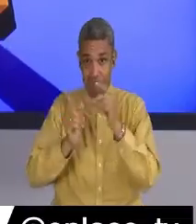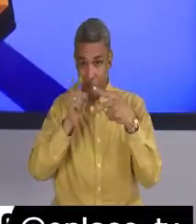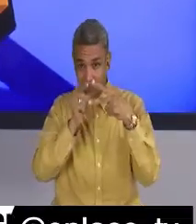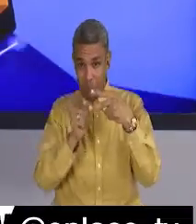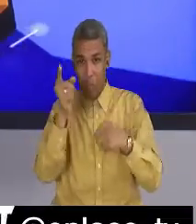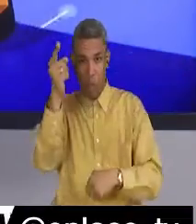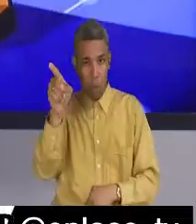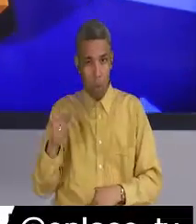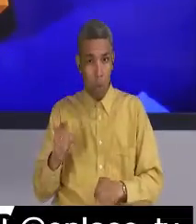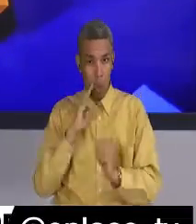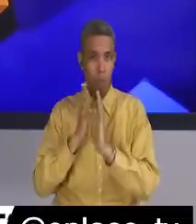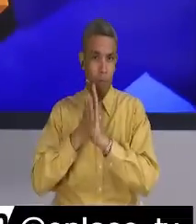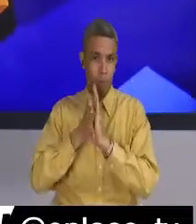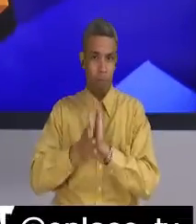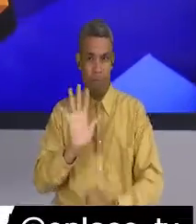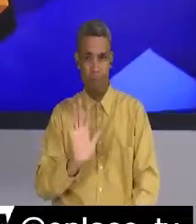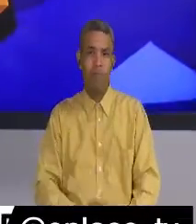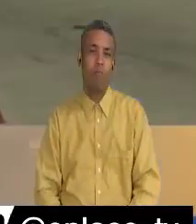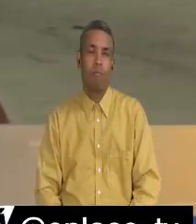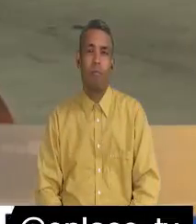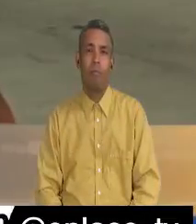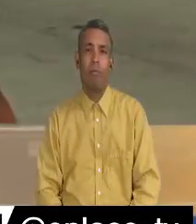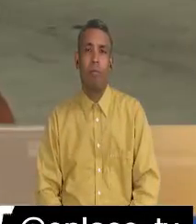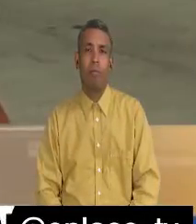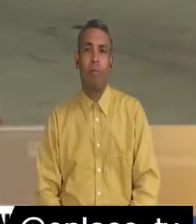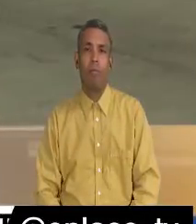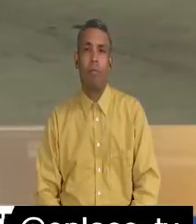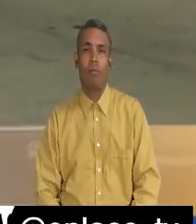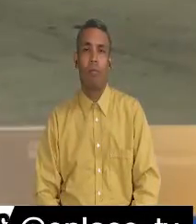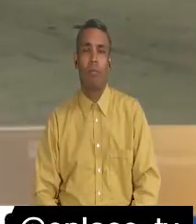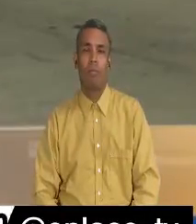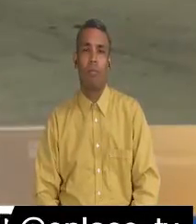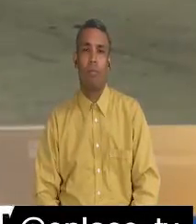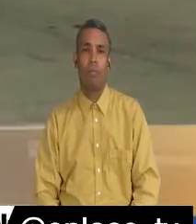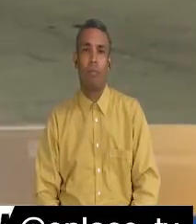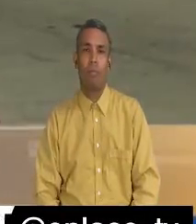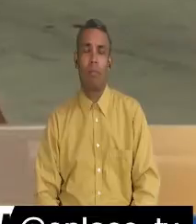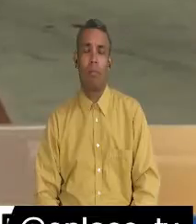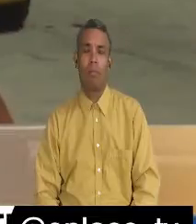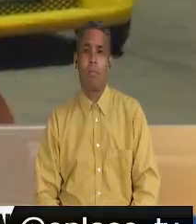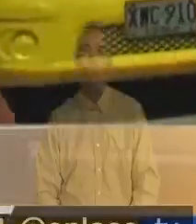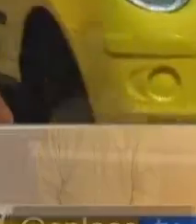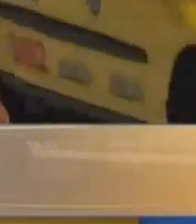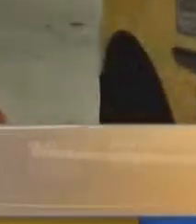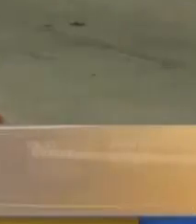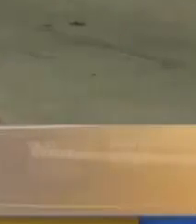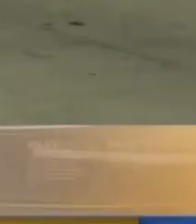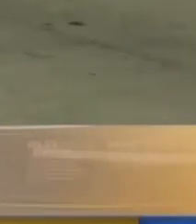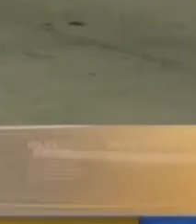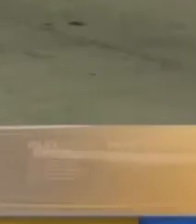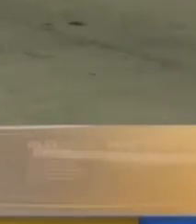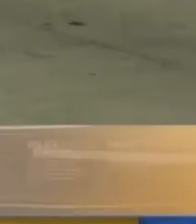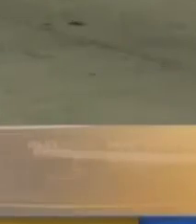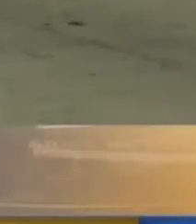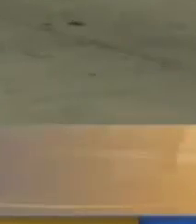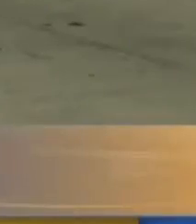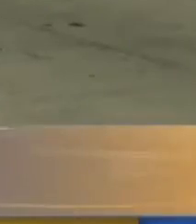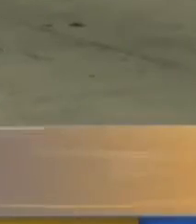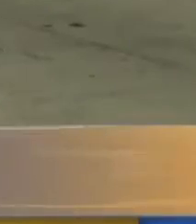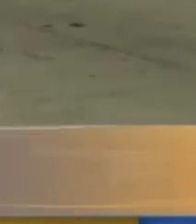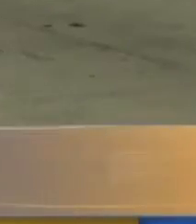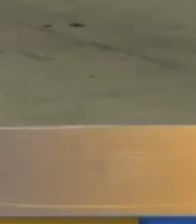Noticias en la presente emisión. Bienvenidos. Fueron capturados en las últimas horas 2 hombres, al parecer estarían involucrados